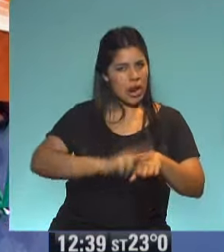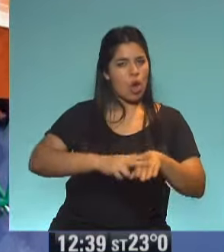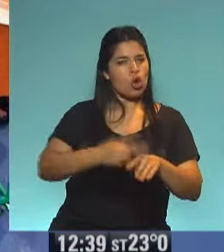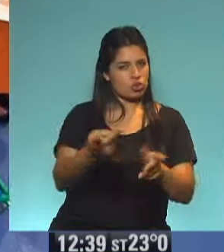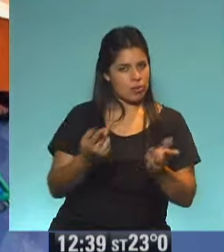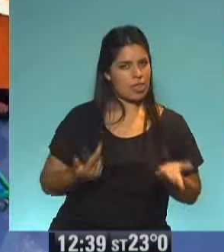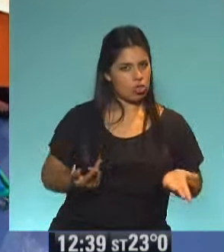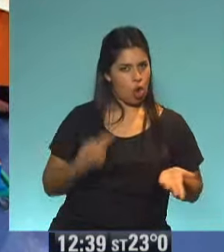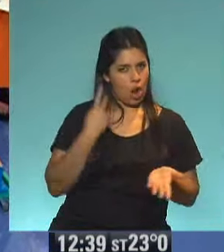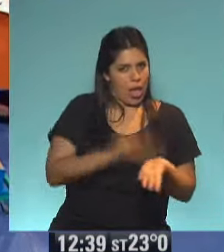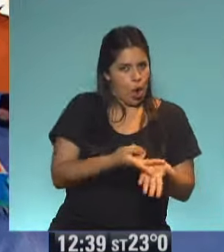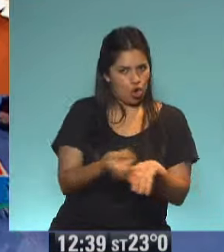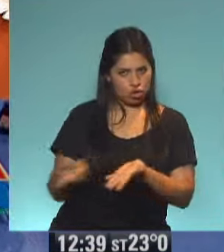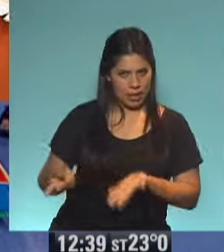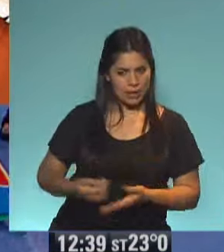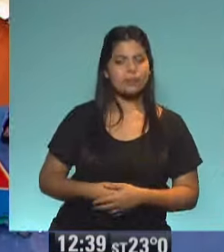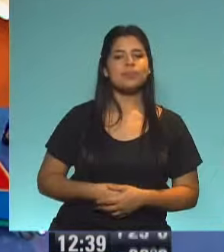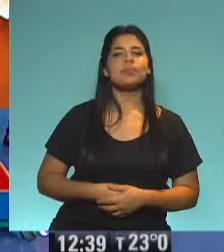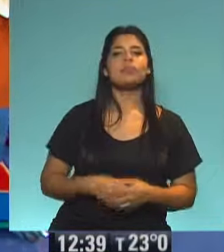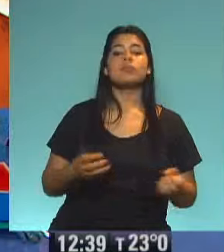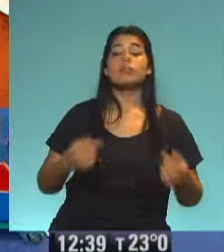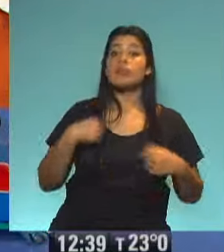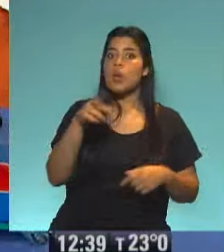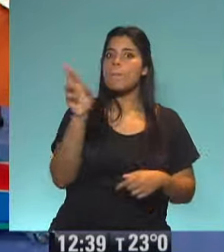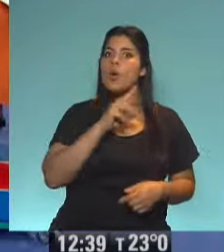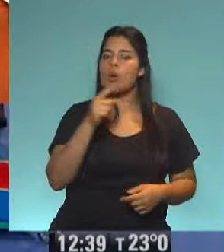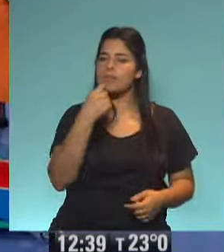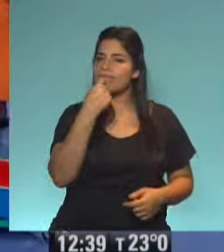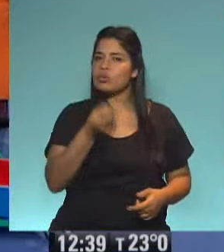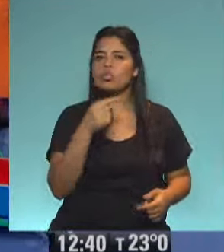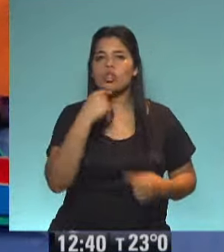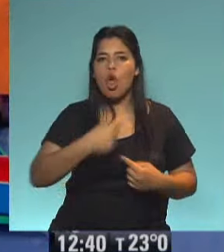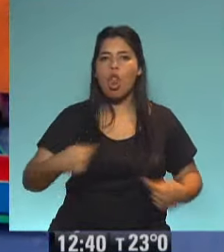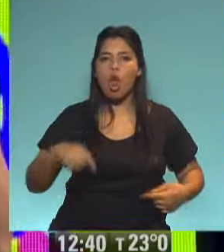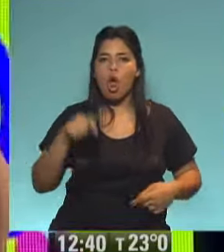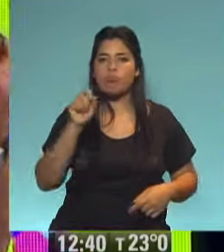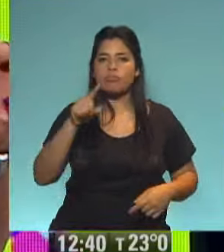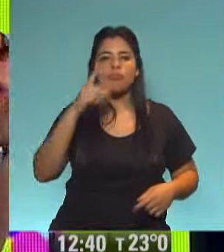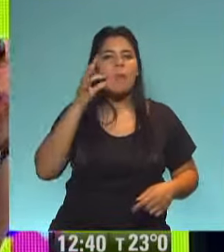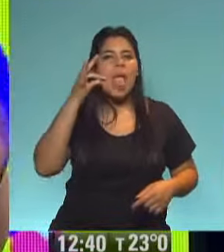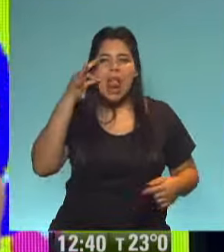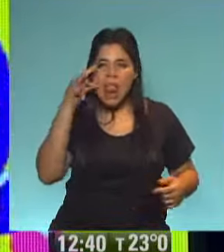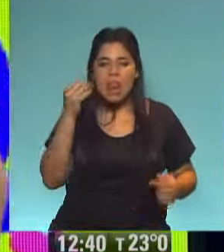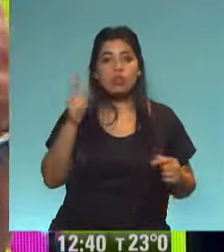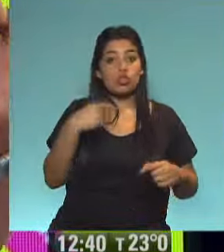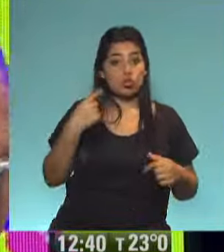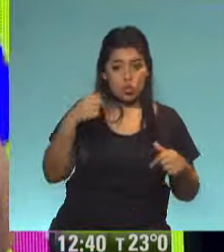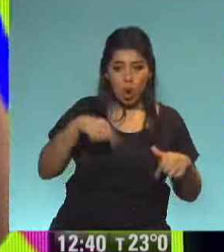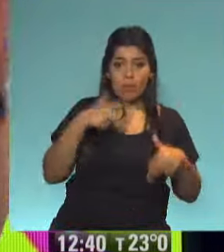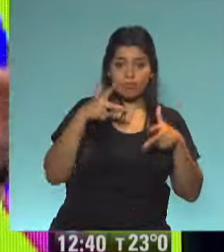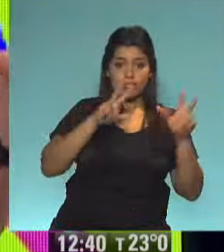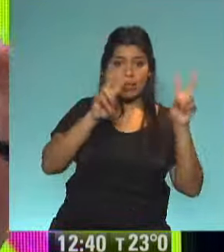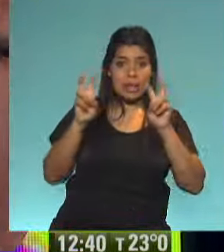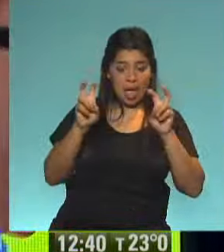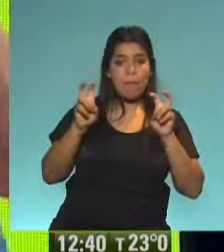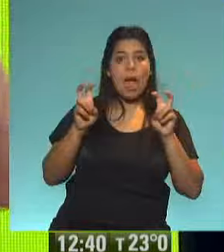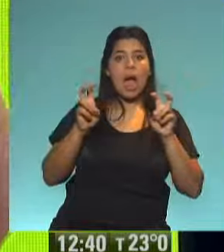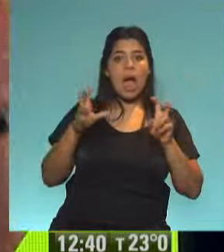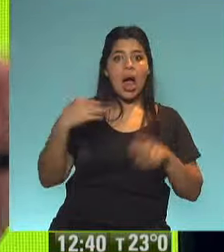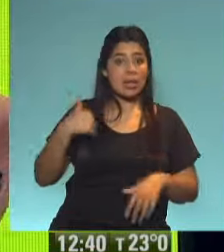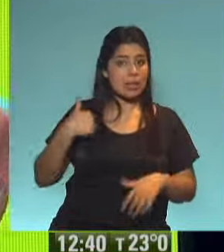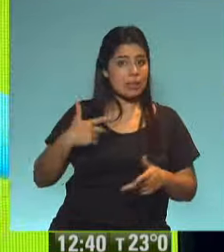ideas que estamos... Entonces, ella se preguntó por los colores de piel y nosotros que estamos hablando de Argentina, también podemos ver cuántos colores de piel,